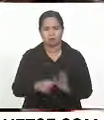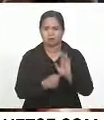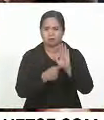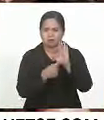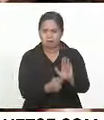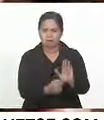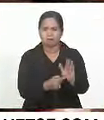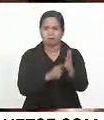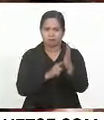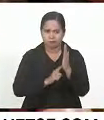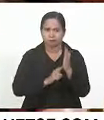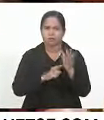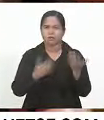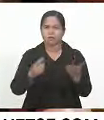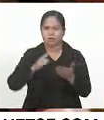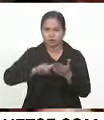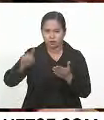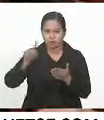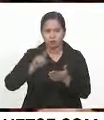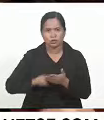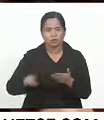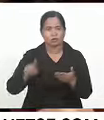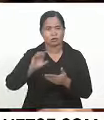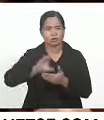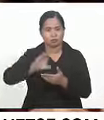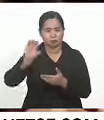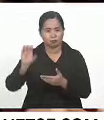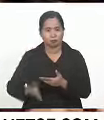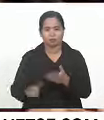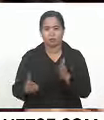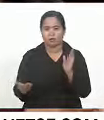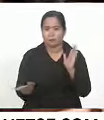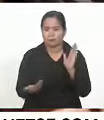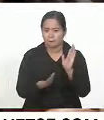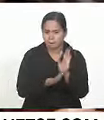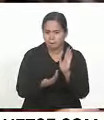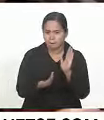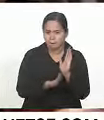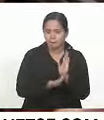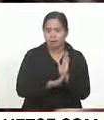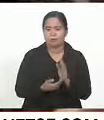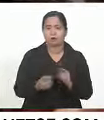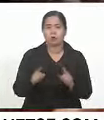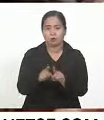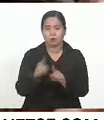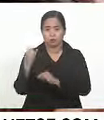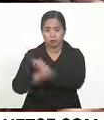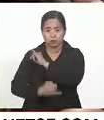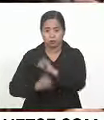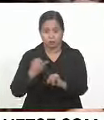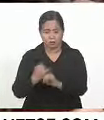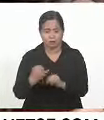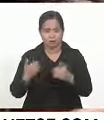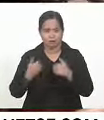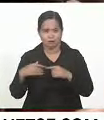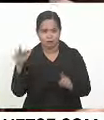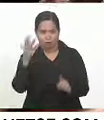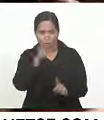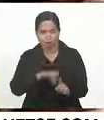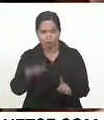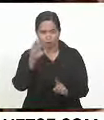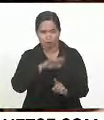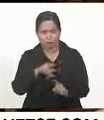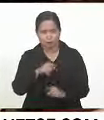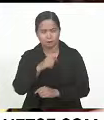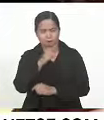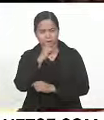y verificables, y lo señalaba ayer públicamente, tienen que ser verificadas por veedores internacionales, no dependientes ni